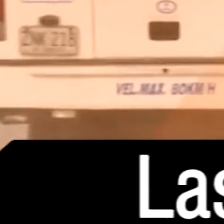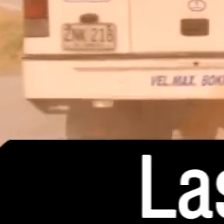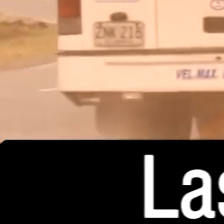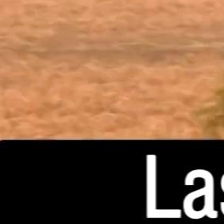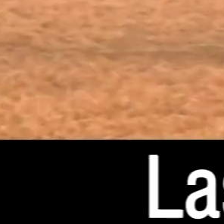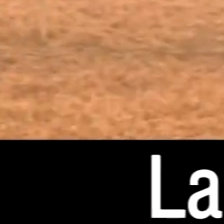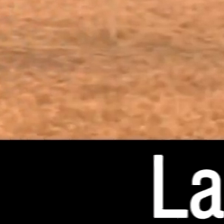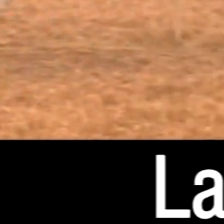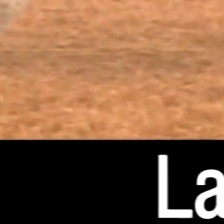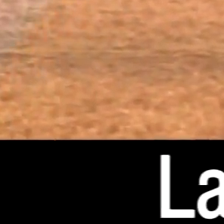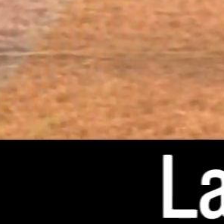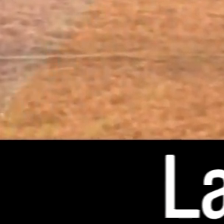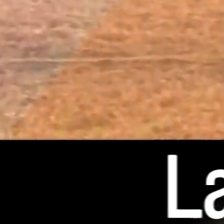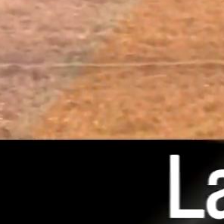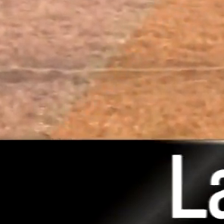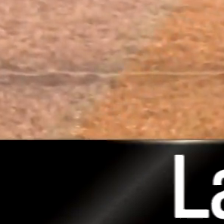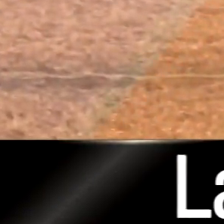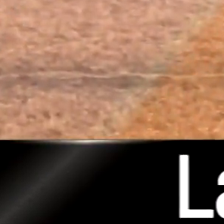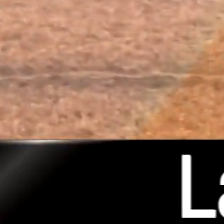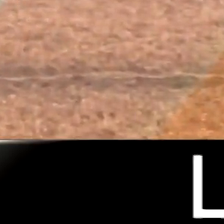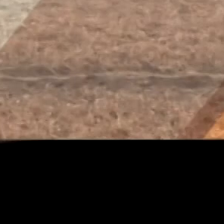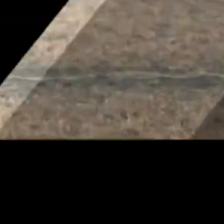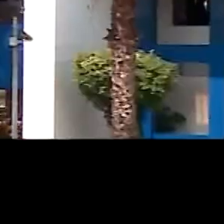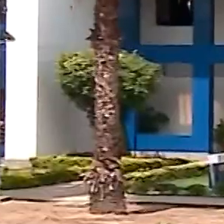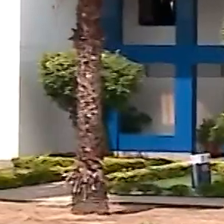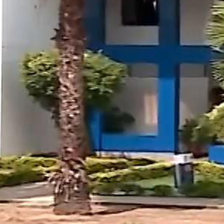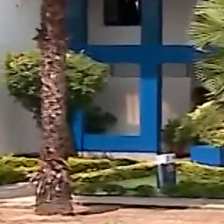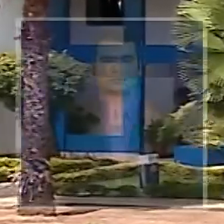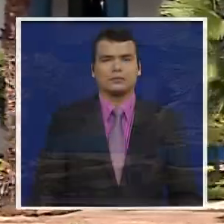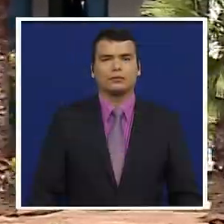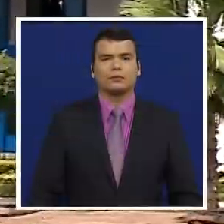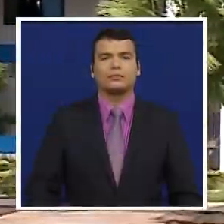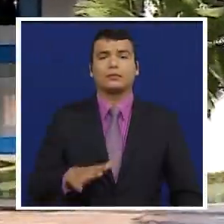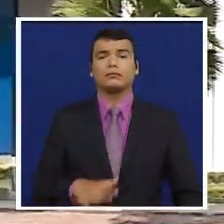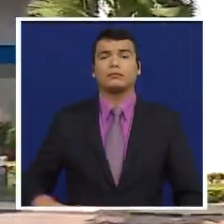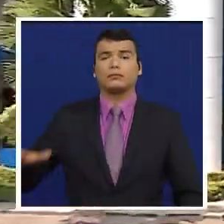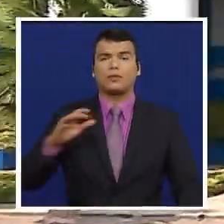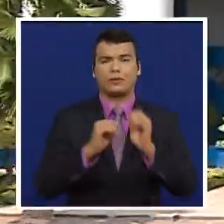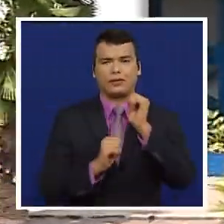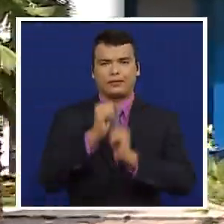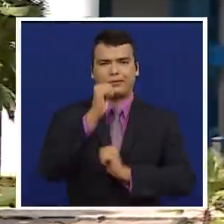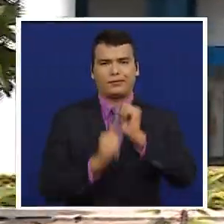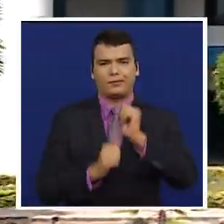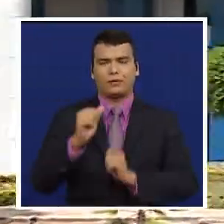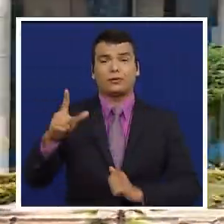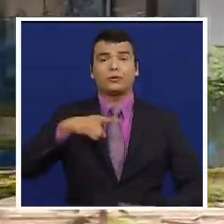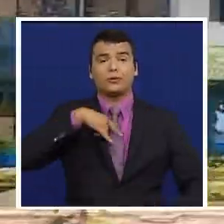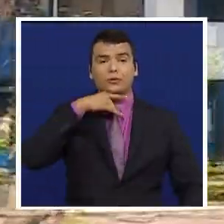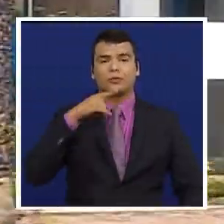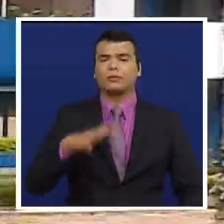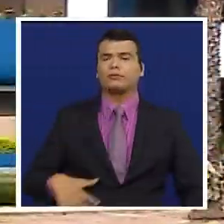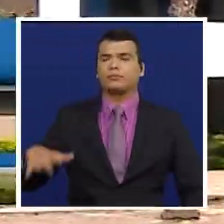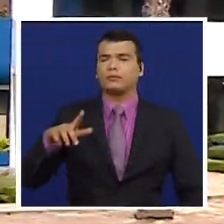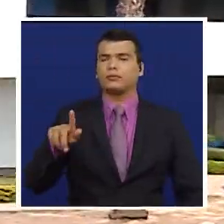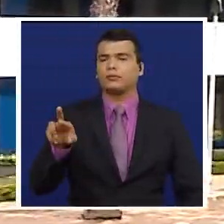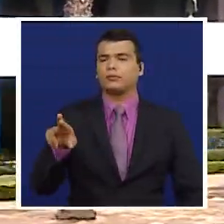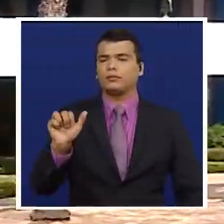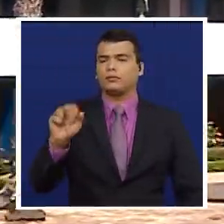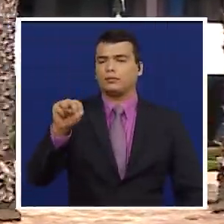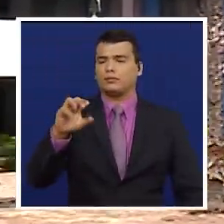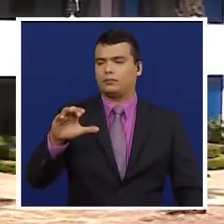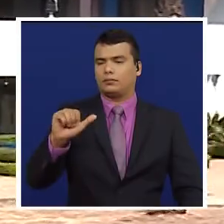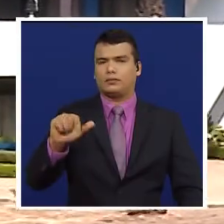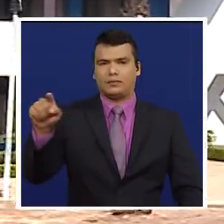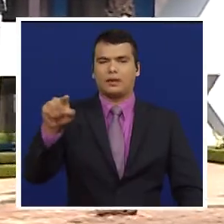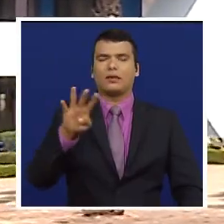más francas, una apuesta por el desarrollo de la región. En la zona industrial de Yumbo, en el Valle del Cauca, se encuentra esta zona franca que hoy alberga 42